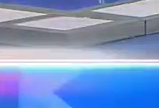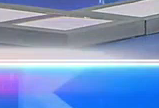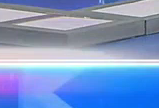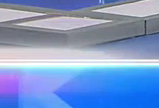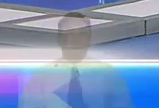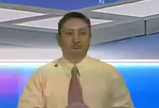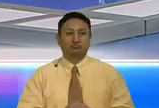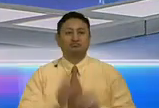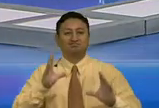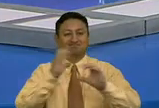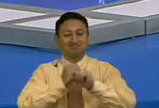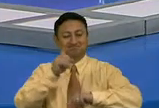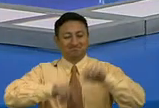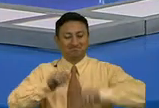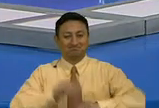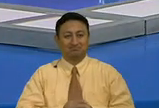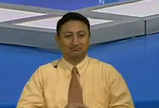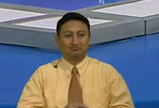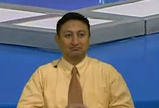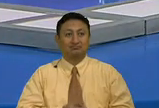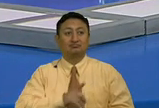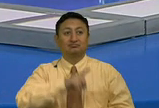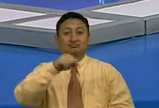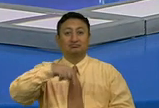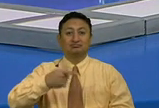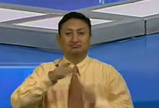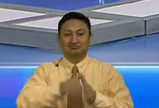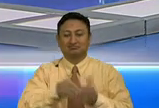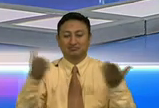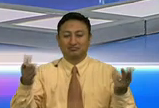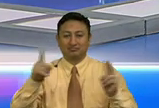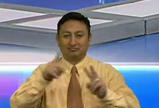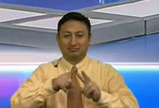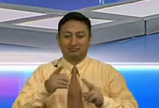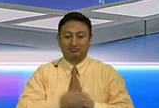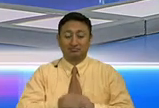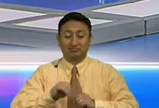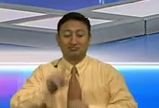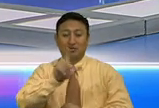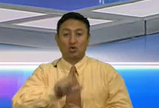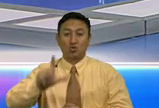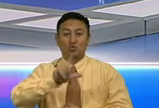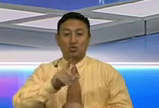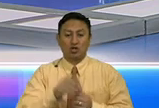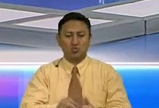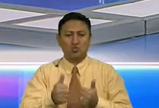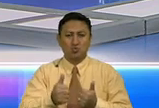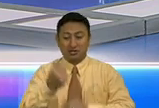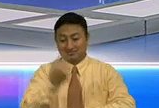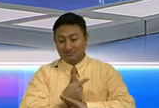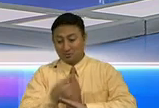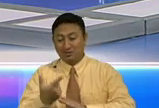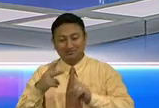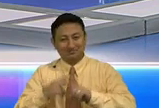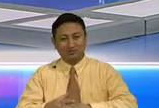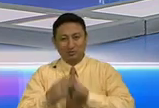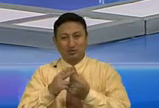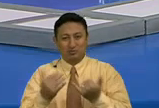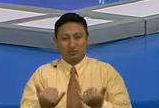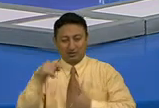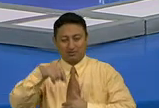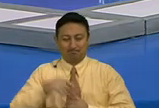Muy buenas noches, amigos televidentes, bienvenidos a esta emisión estelar del Comercio TV. En este día lunes les deseamos una excelente semana y así empezamos de inmediato con toda